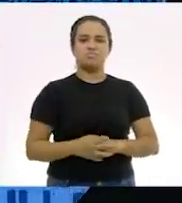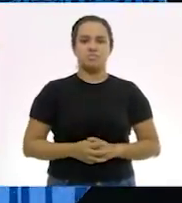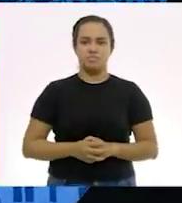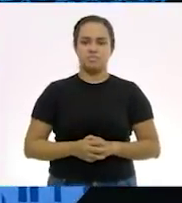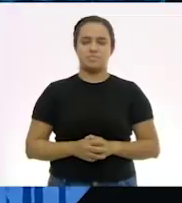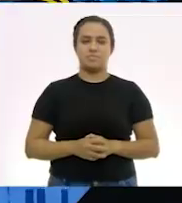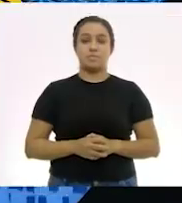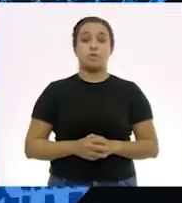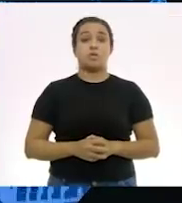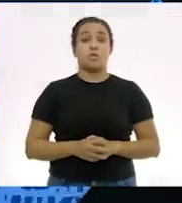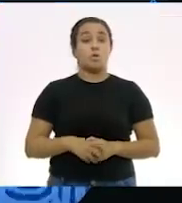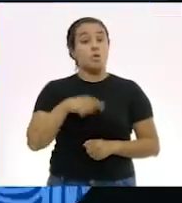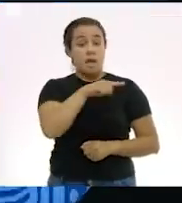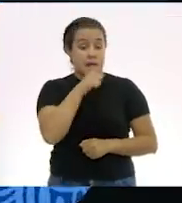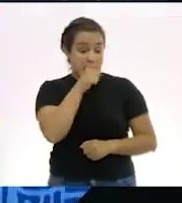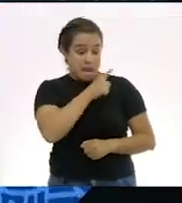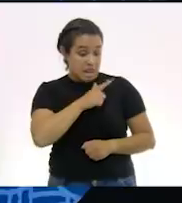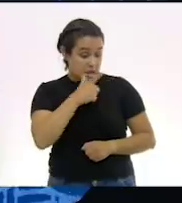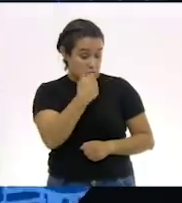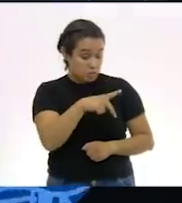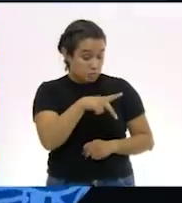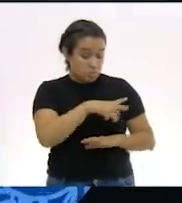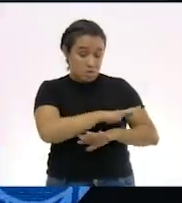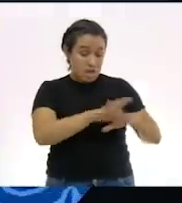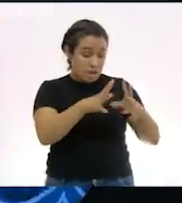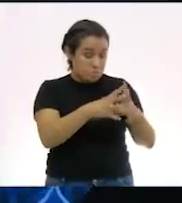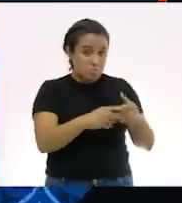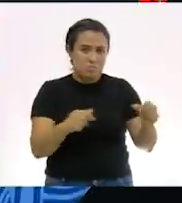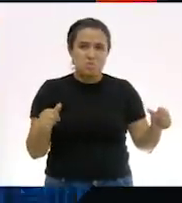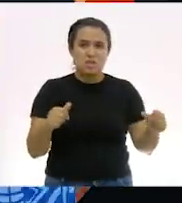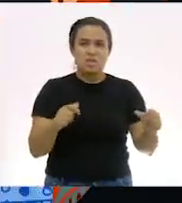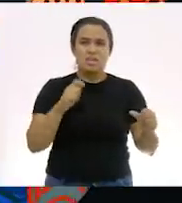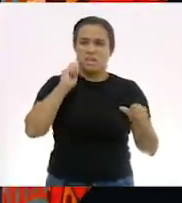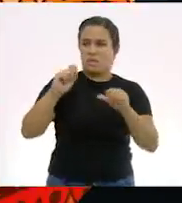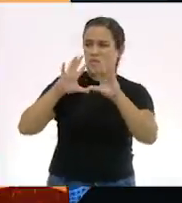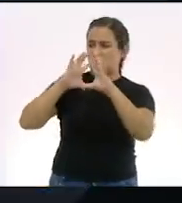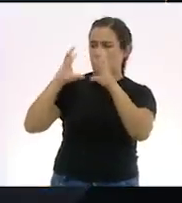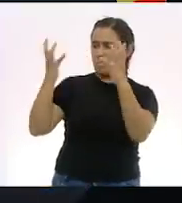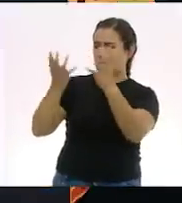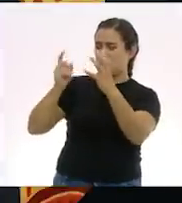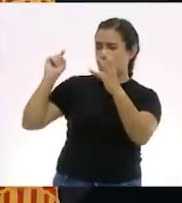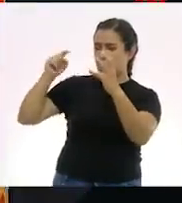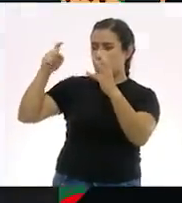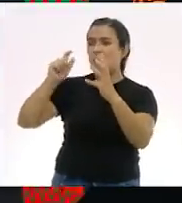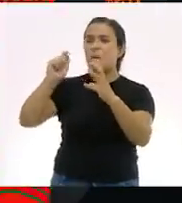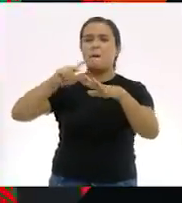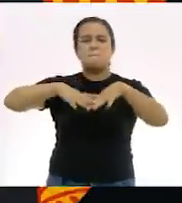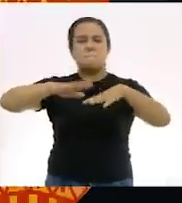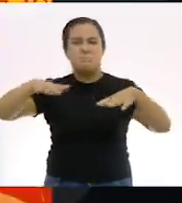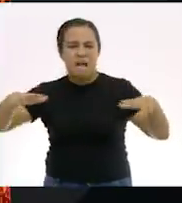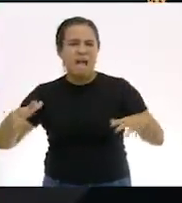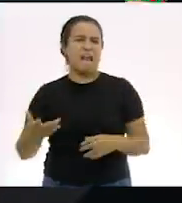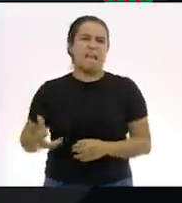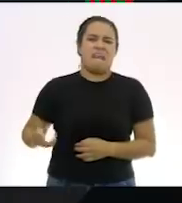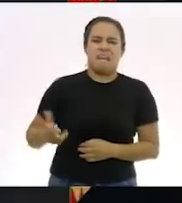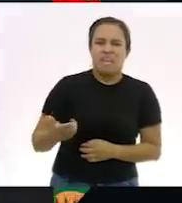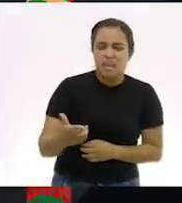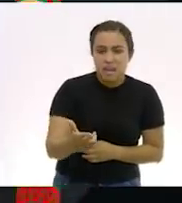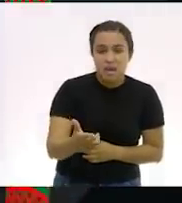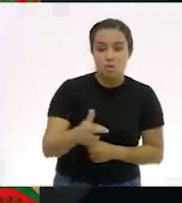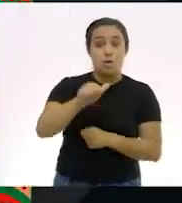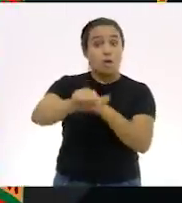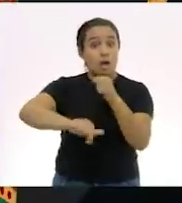veces la gente me dijera, las niñas no pueden, son cabezas huecas. Esas voces me retaron para estudiar y trabajar en crear algo